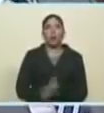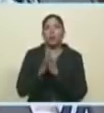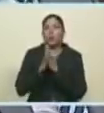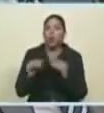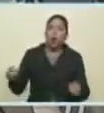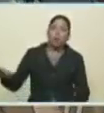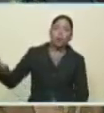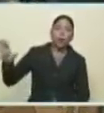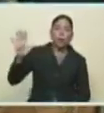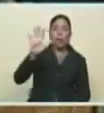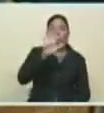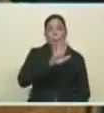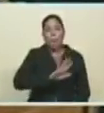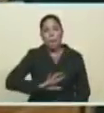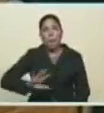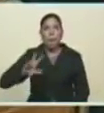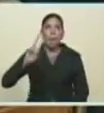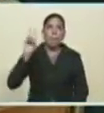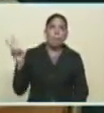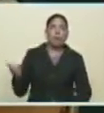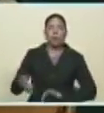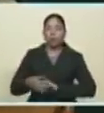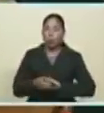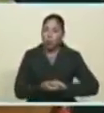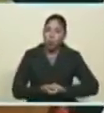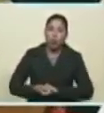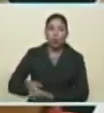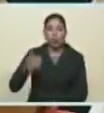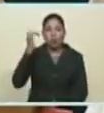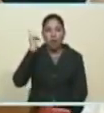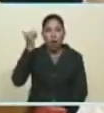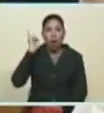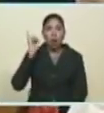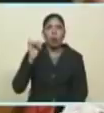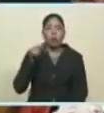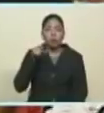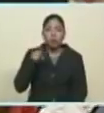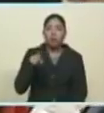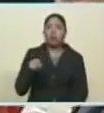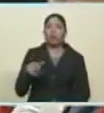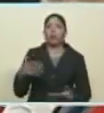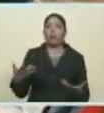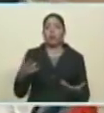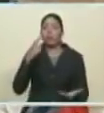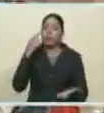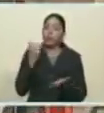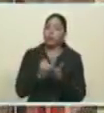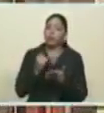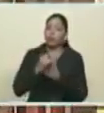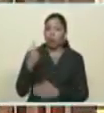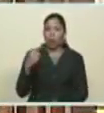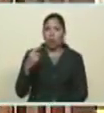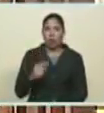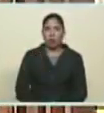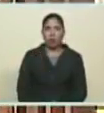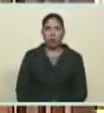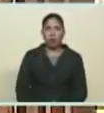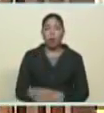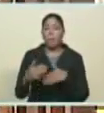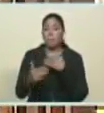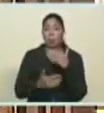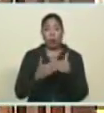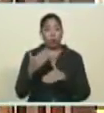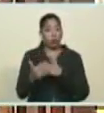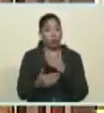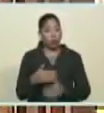todo el país, Yaracuy, Trujillo, allí la certificación de un proceso donde